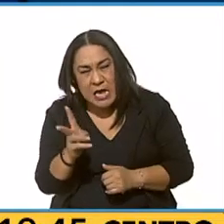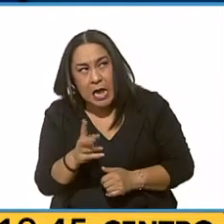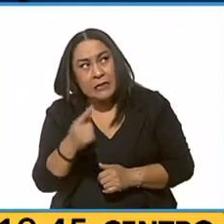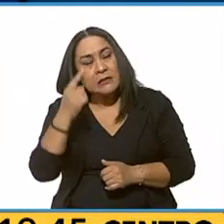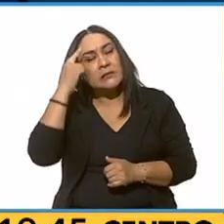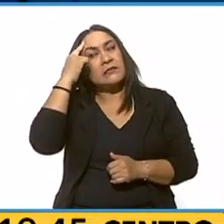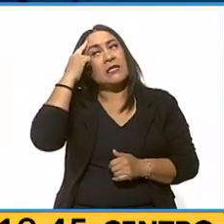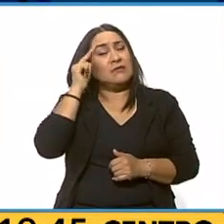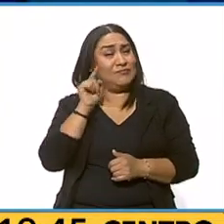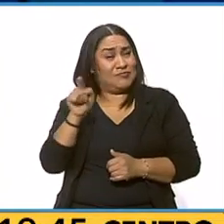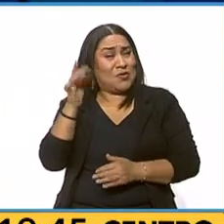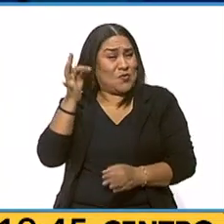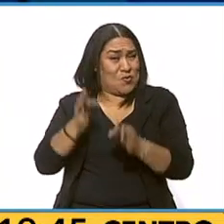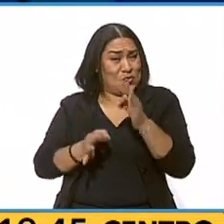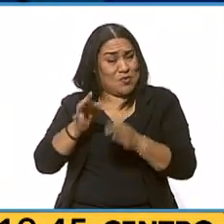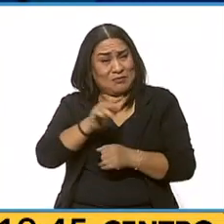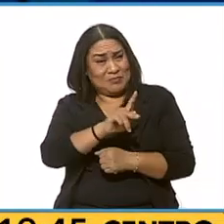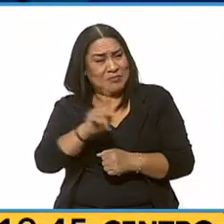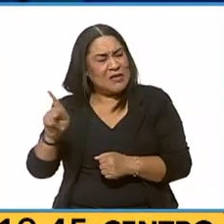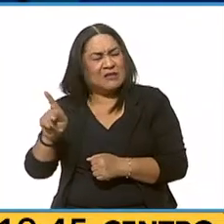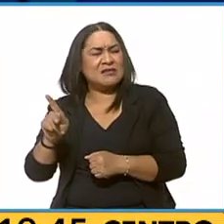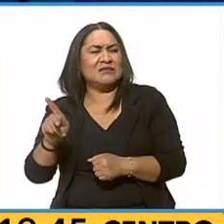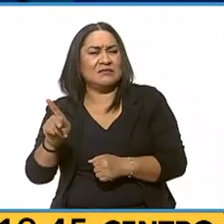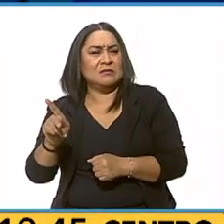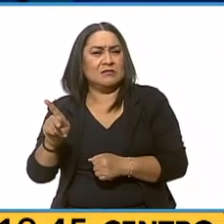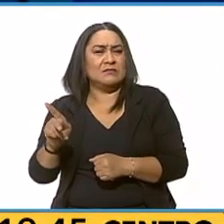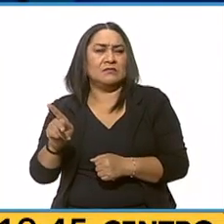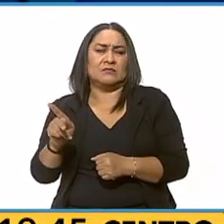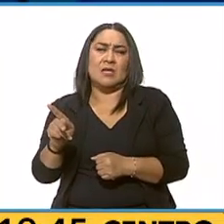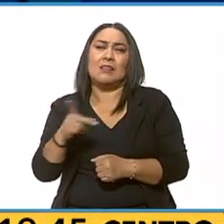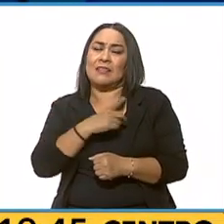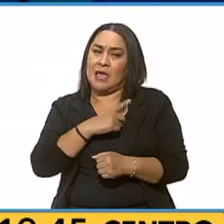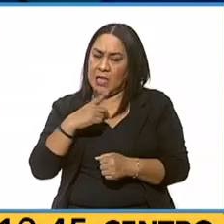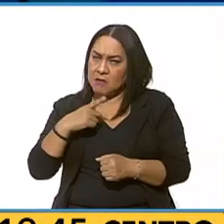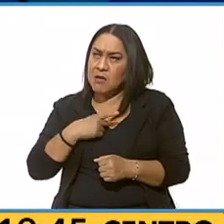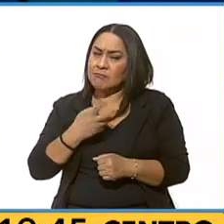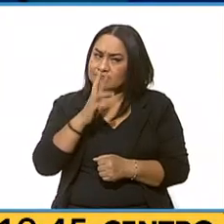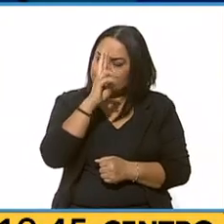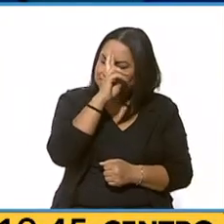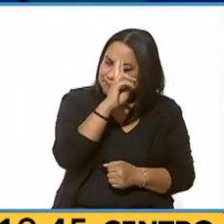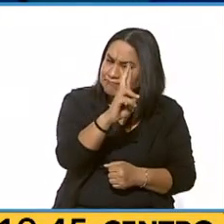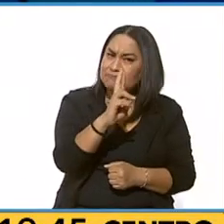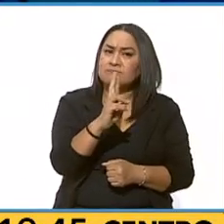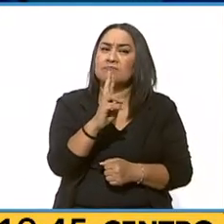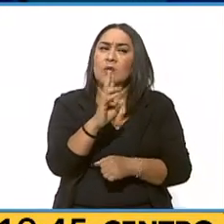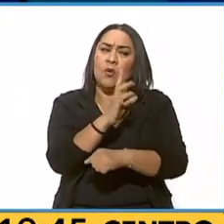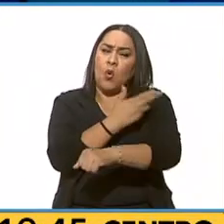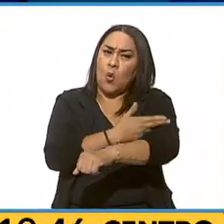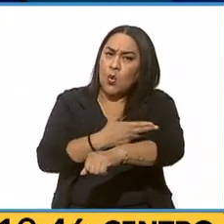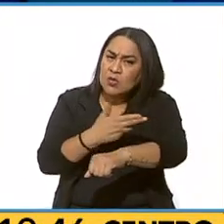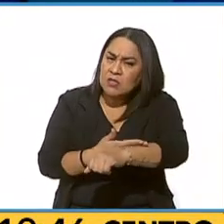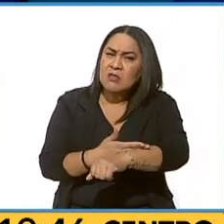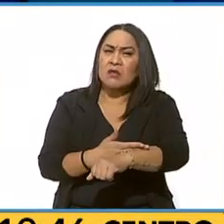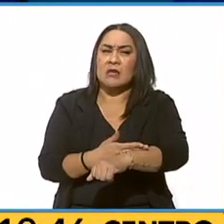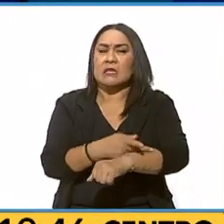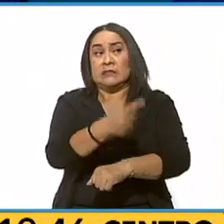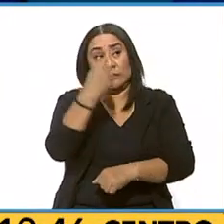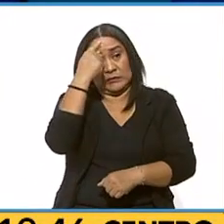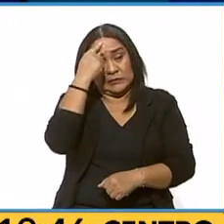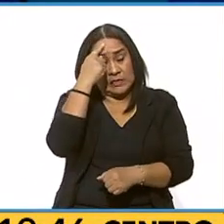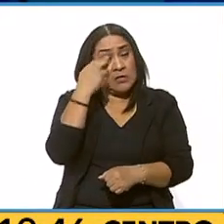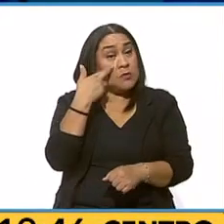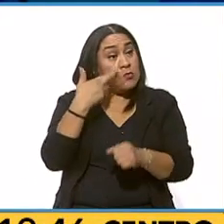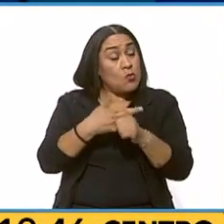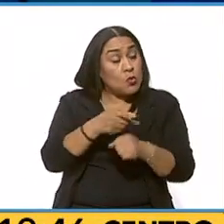Démosle a ese Poder Judicial majestad, cercanía, garantía de honestidad, votando